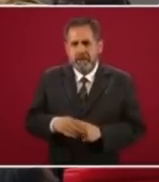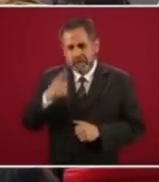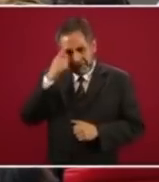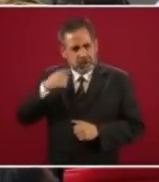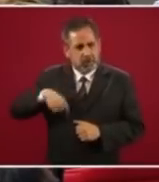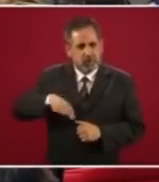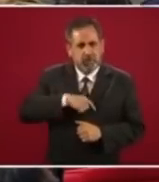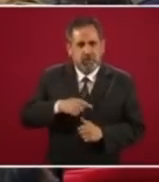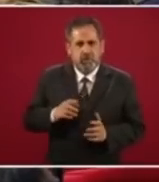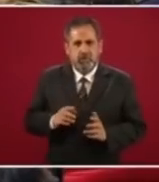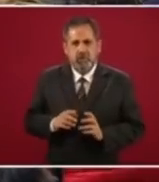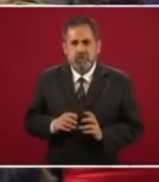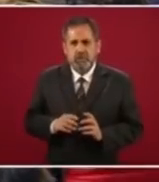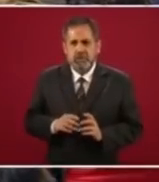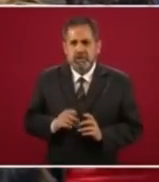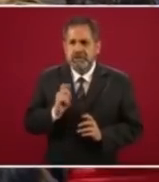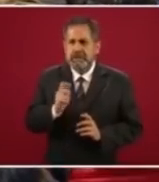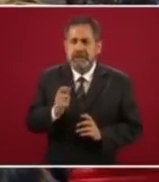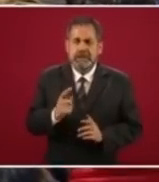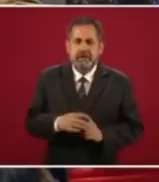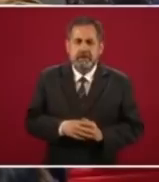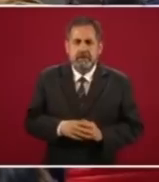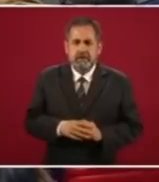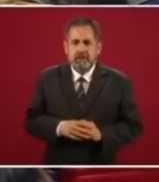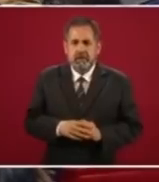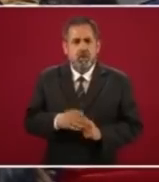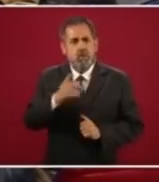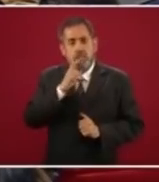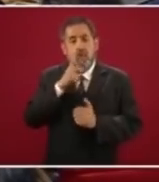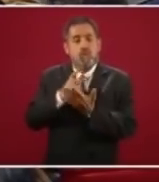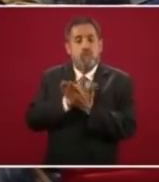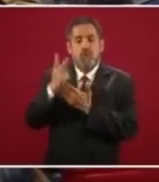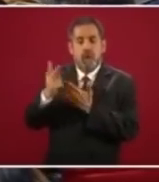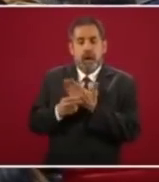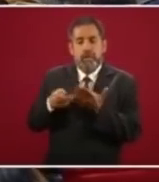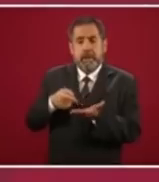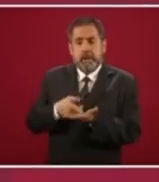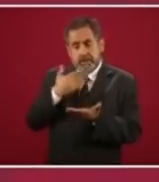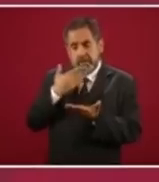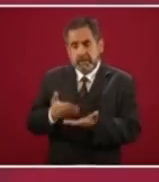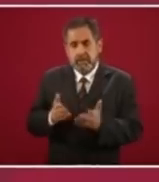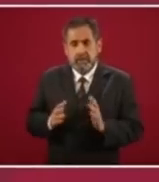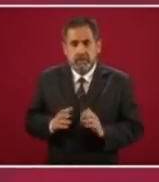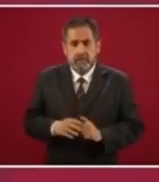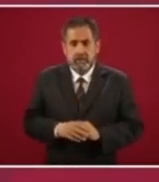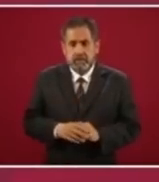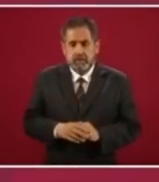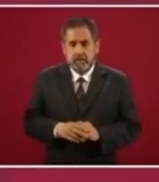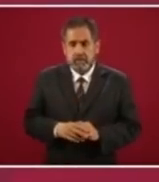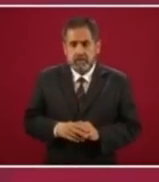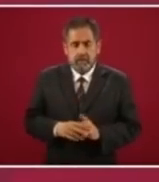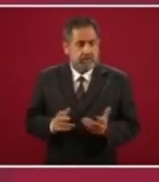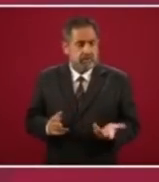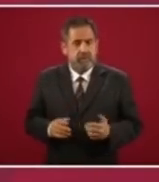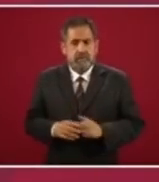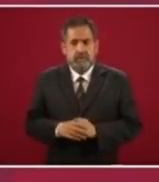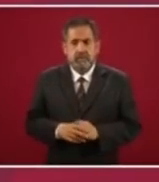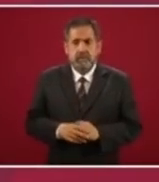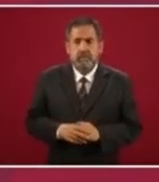nosotros es uno de los mejores programas. Pues claro. Fíjense lo que son las